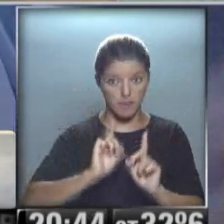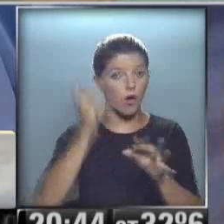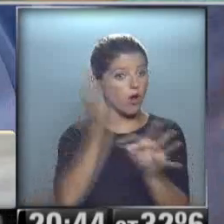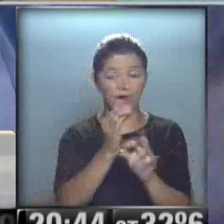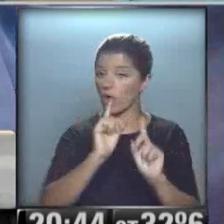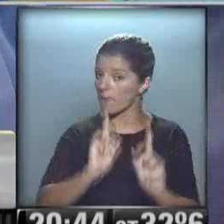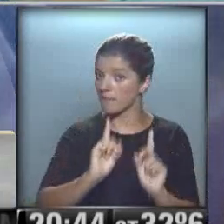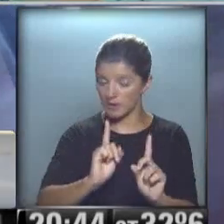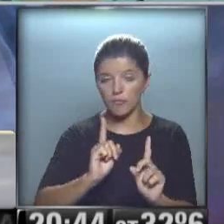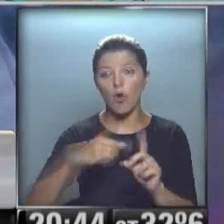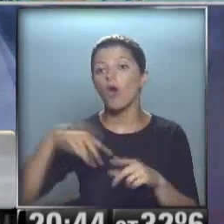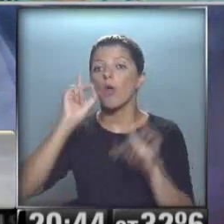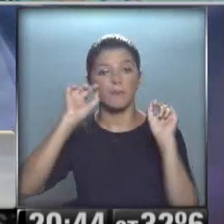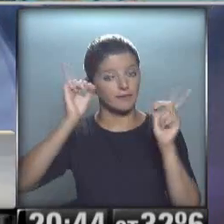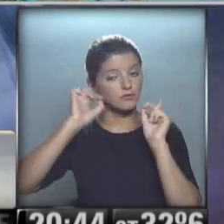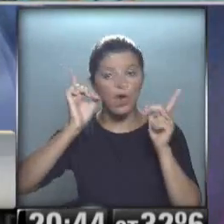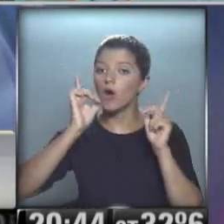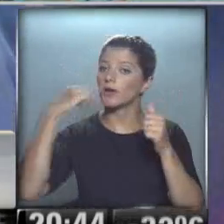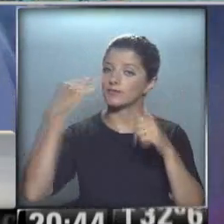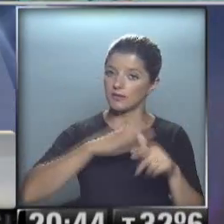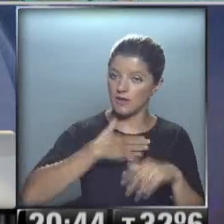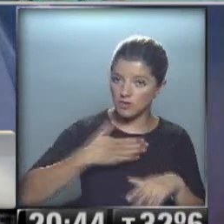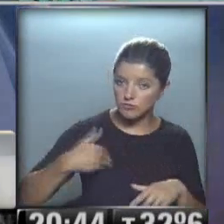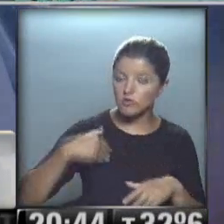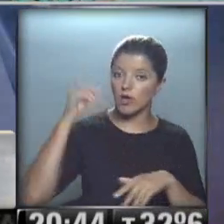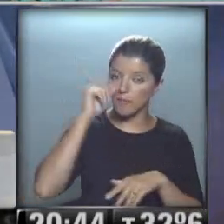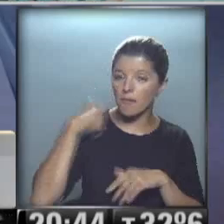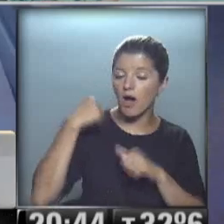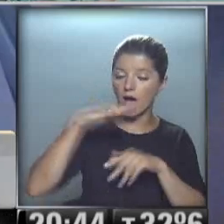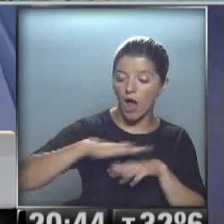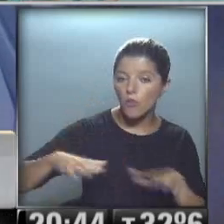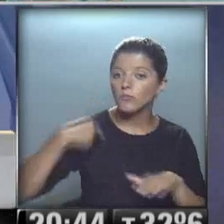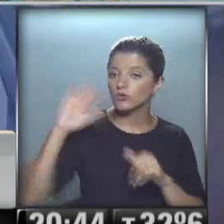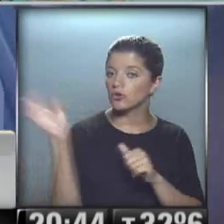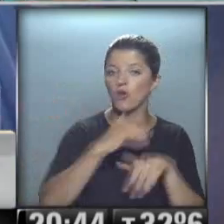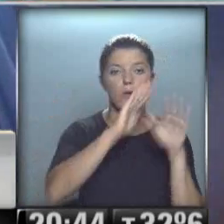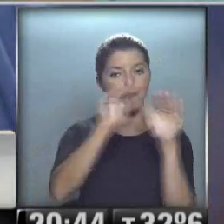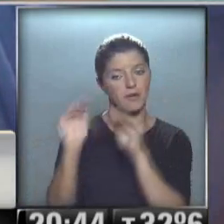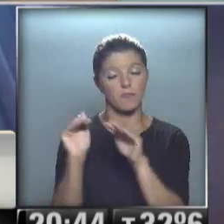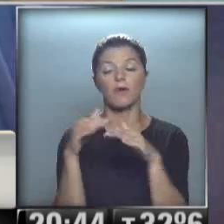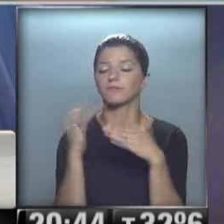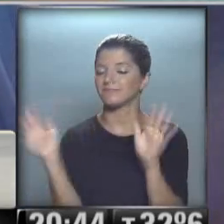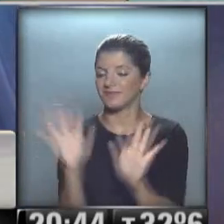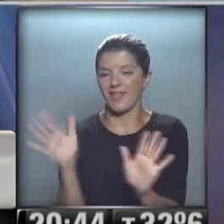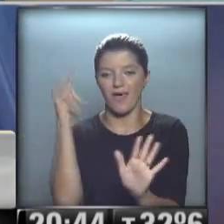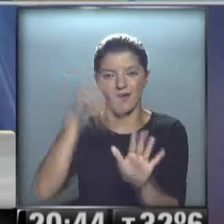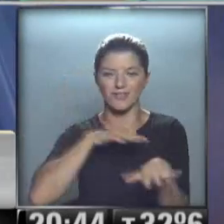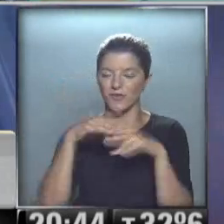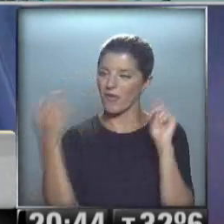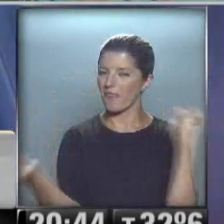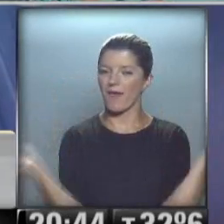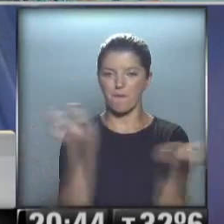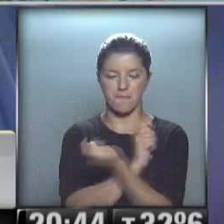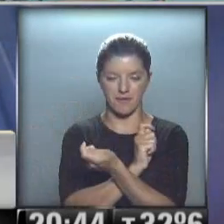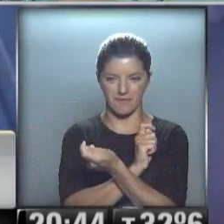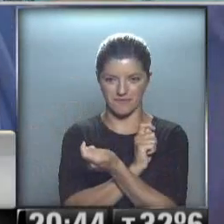edificio, con la misma comunidad de docentes y de familias. Así que bueno, nada, es otro panorama totalmente diferente